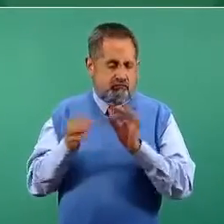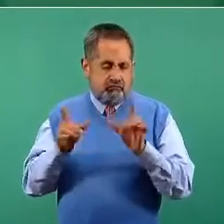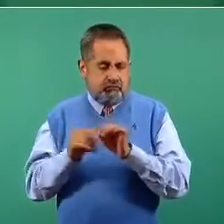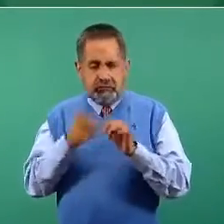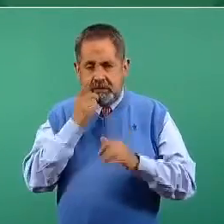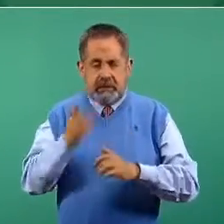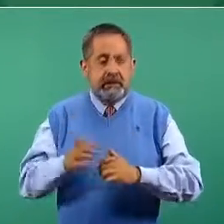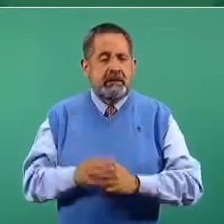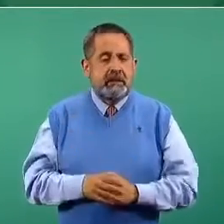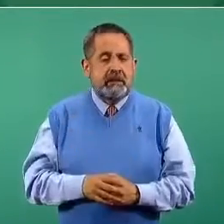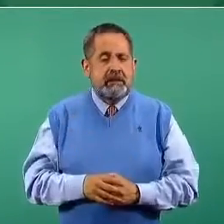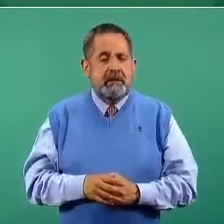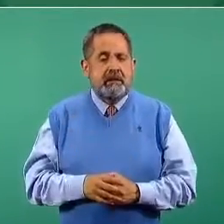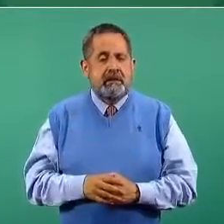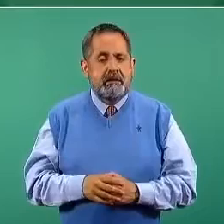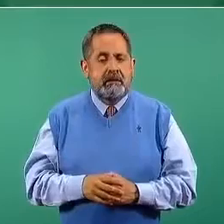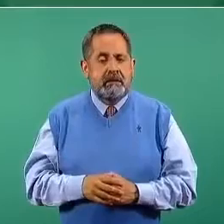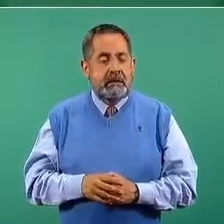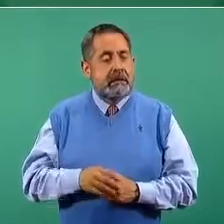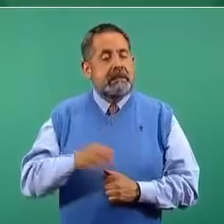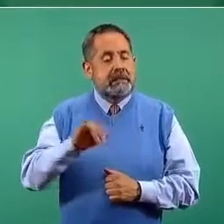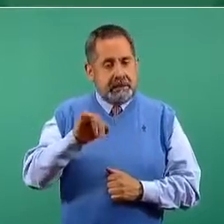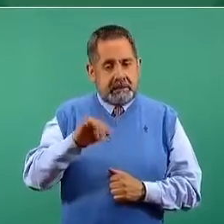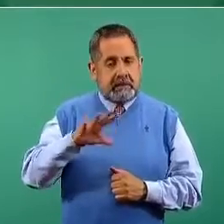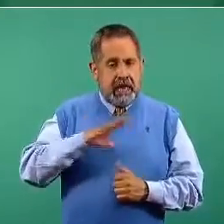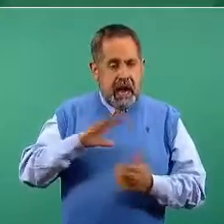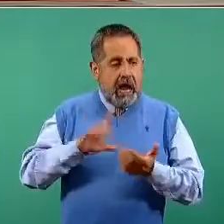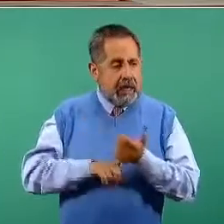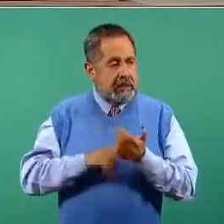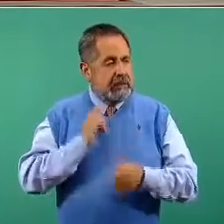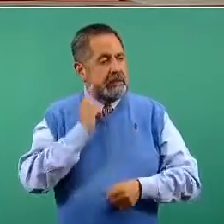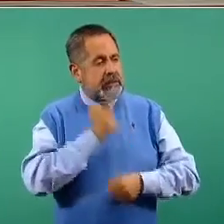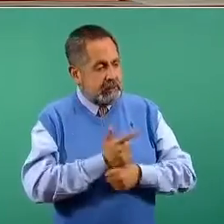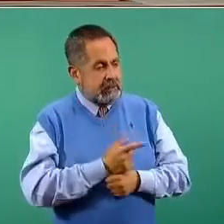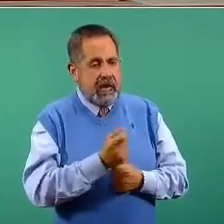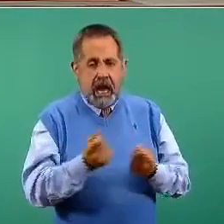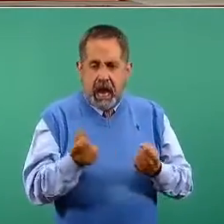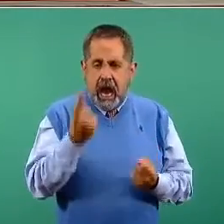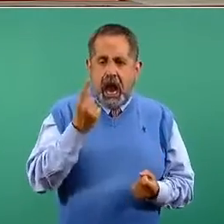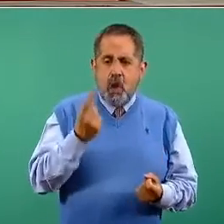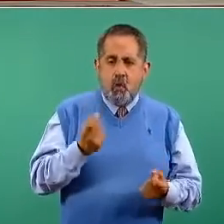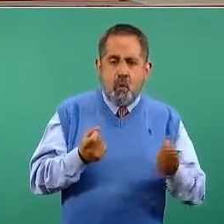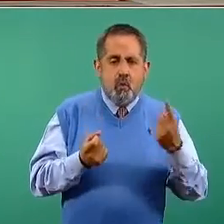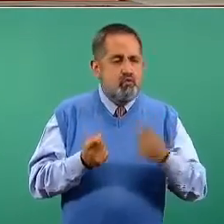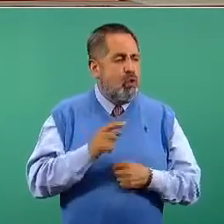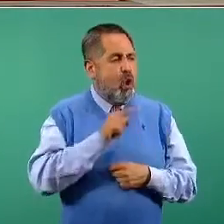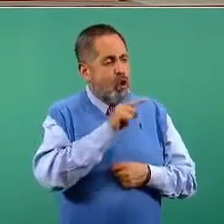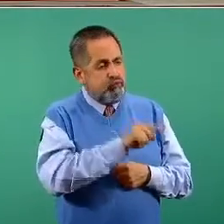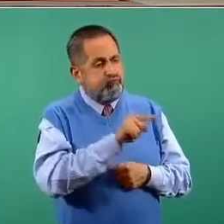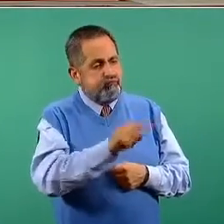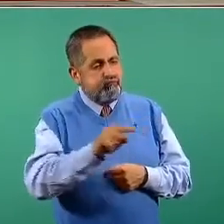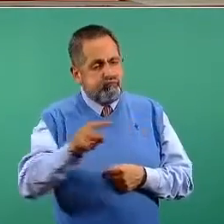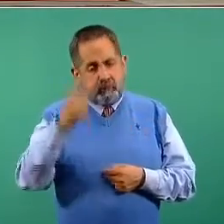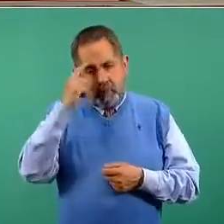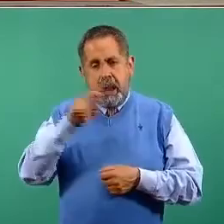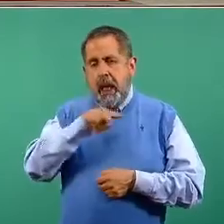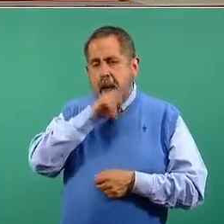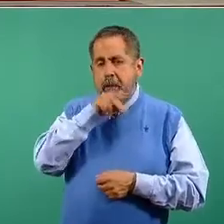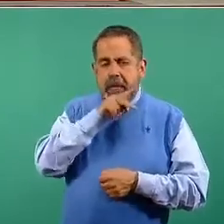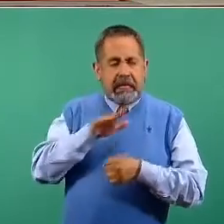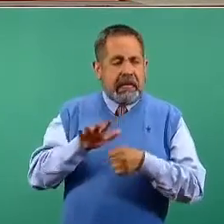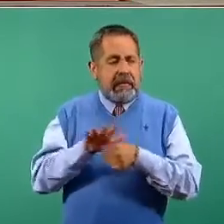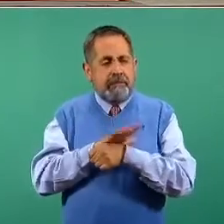resumidos, es: sí, efectivamente se han detectado algunos casos de trombosis